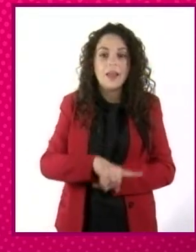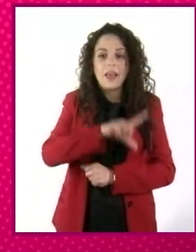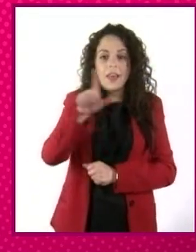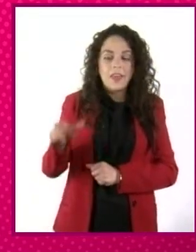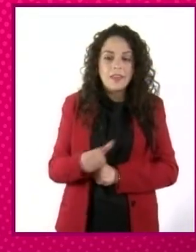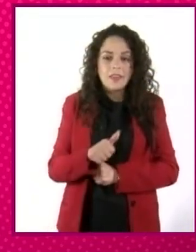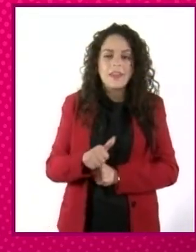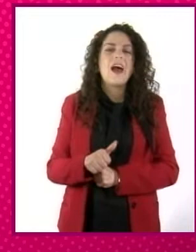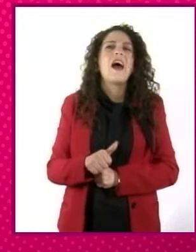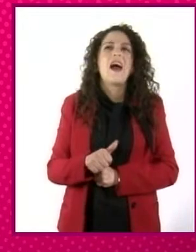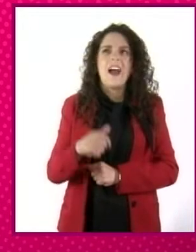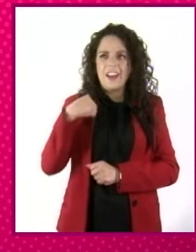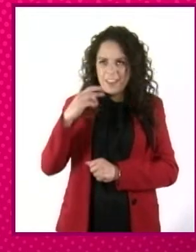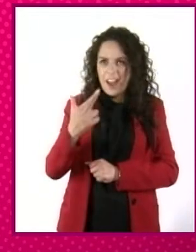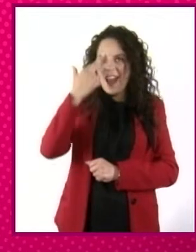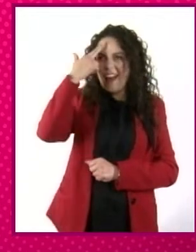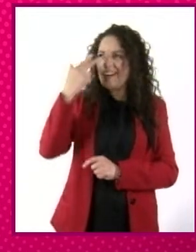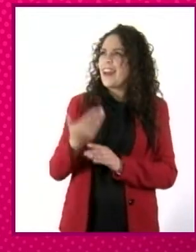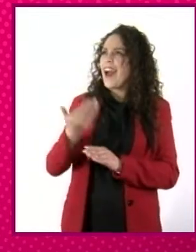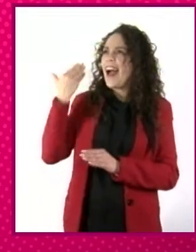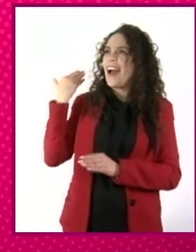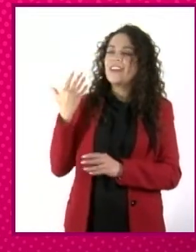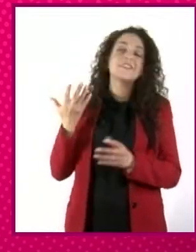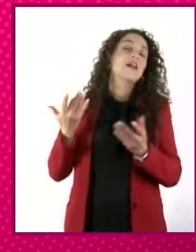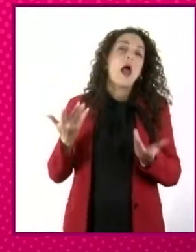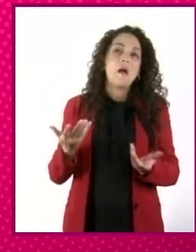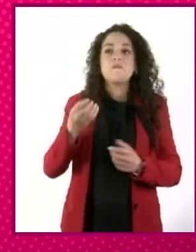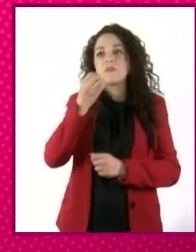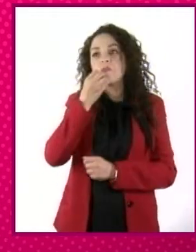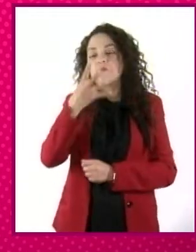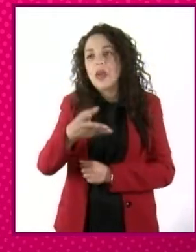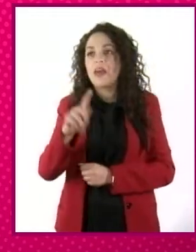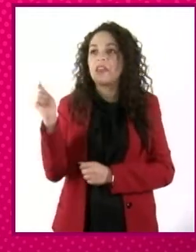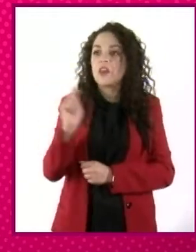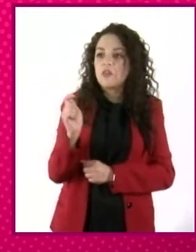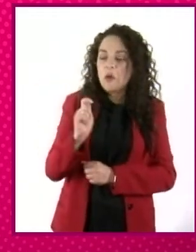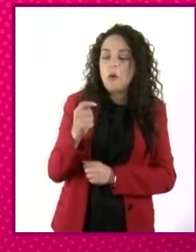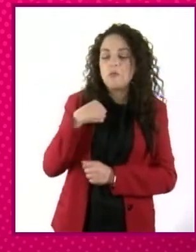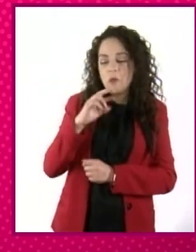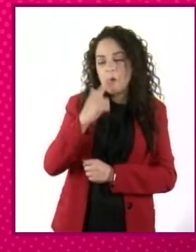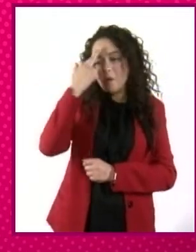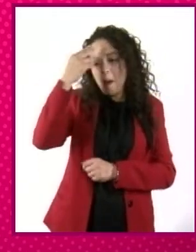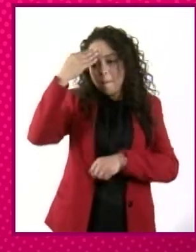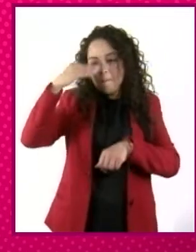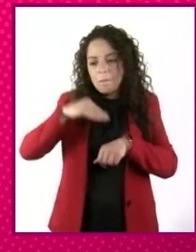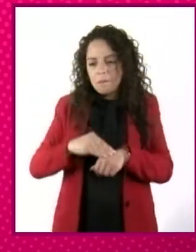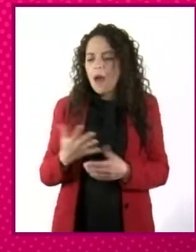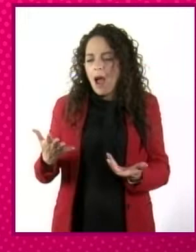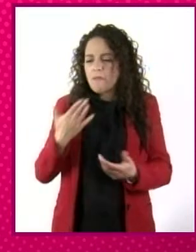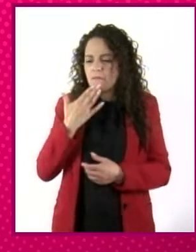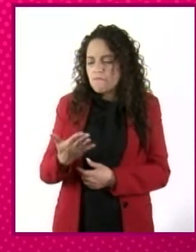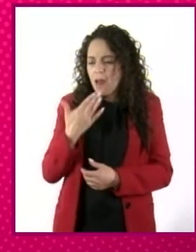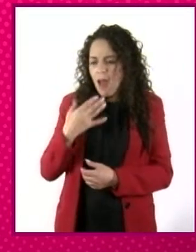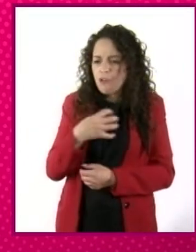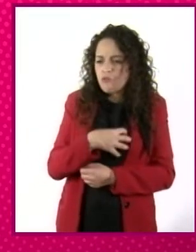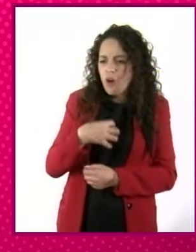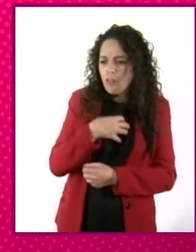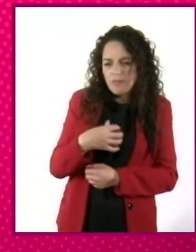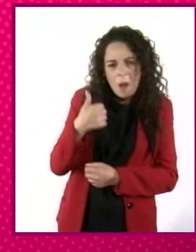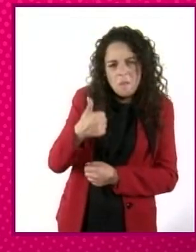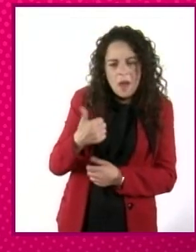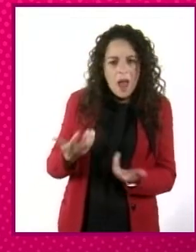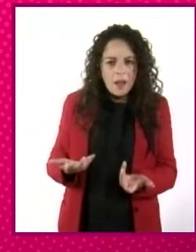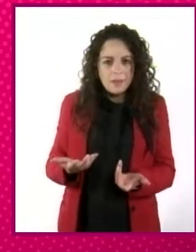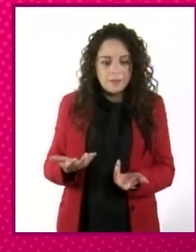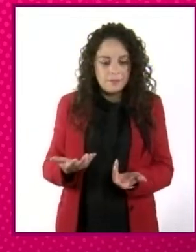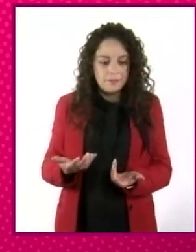con distancia y a lo mejor lo va a recordar con cariño, si fue una buena relación, pero esas penas de desamor pasan en el fondo. Y hay una frase que a mí me gusta